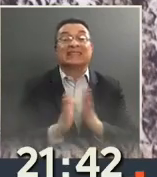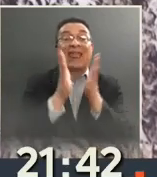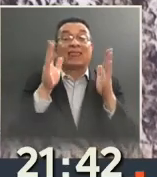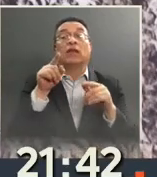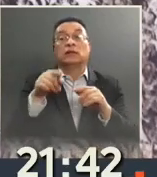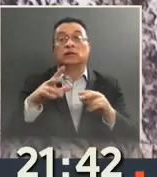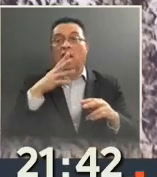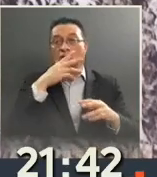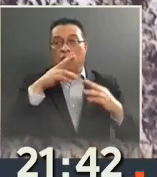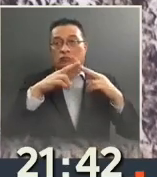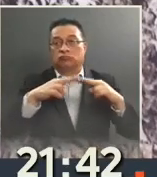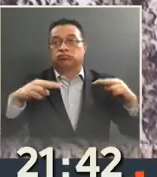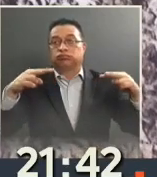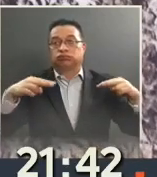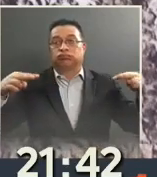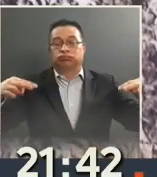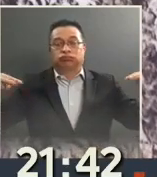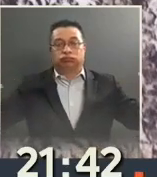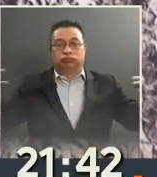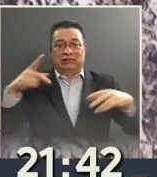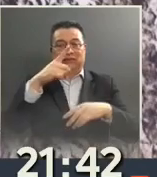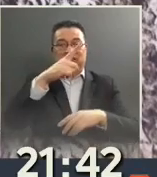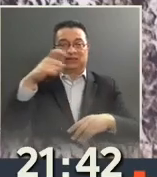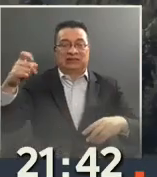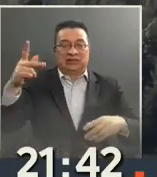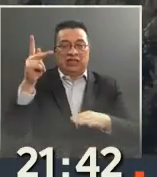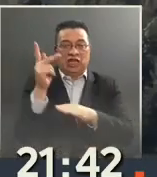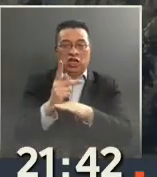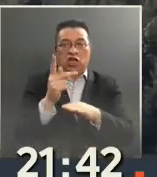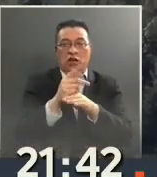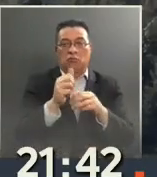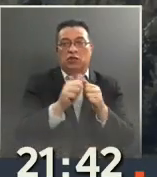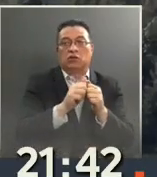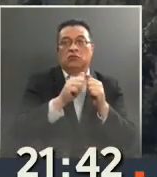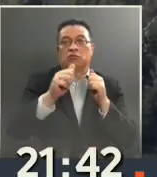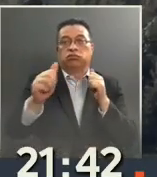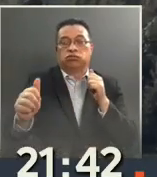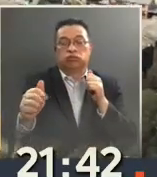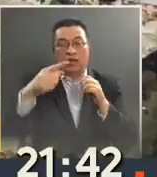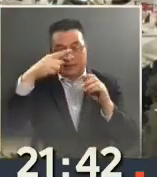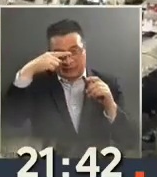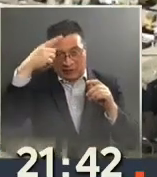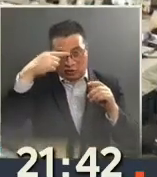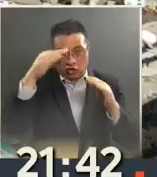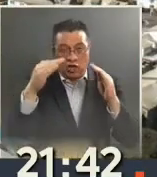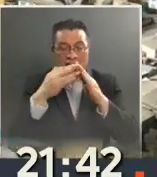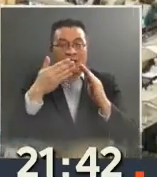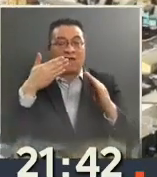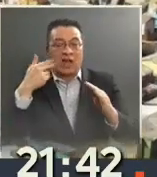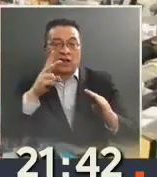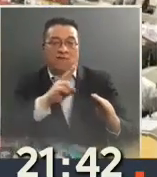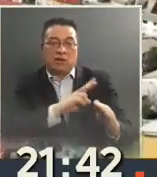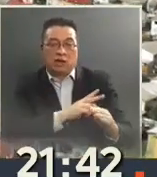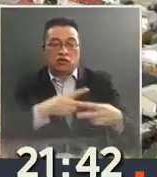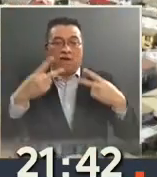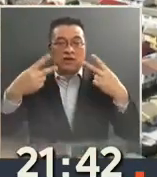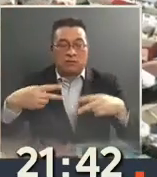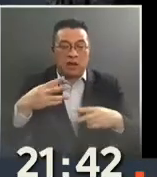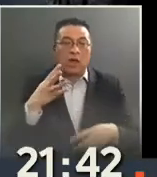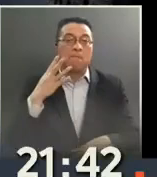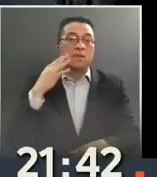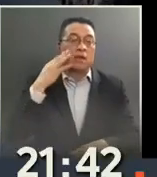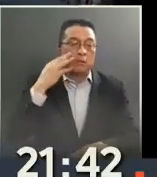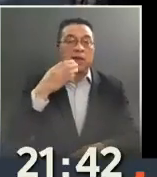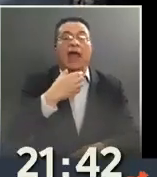línea de transmisión eléctrica de más de 100 kilómetros de longitud. Pasa por San Antonio, Casablanca, Valparaíso, Viña del Mar, Melipilla y